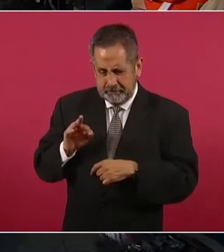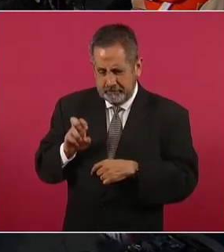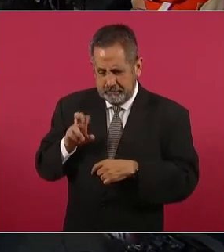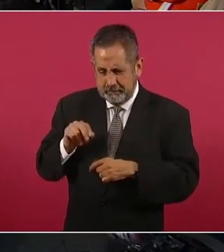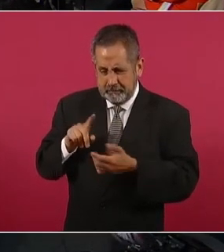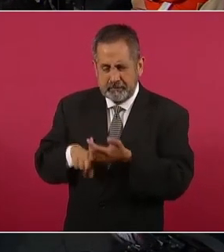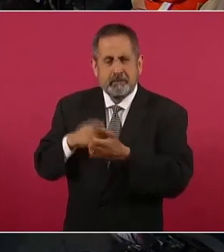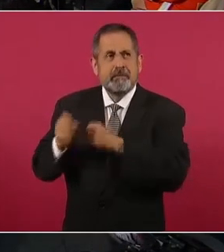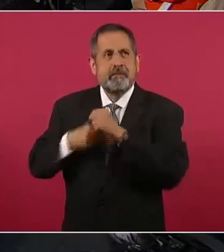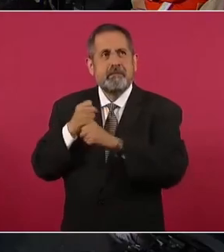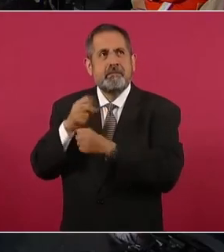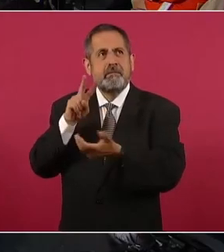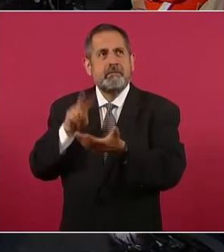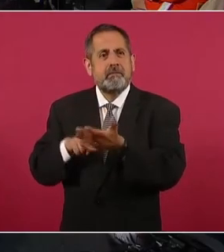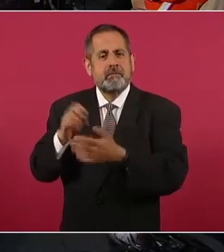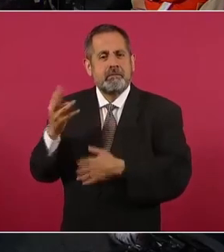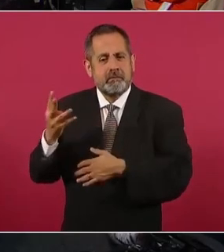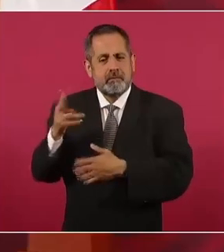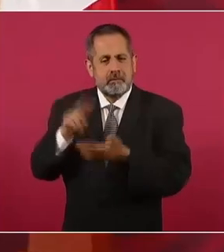2004,